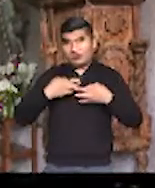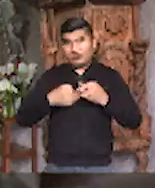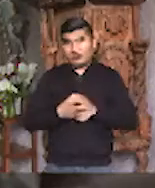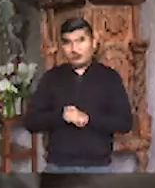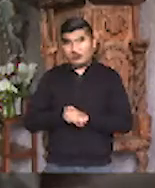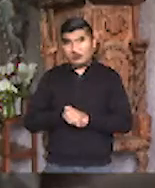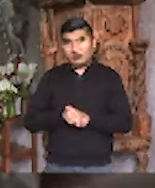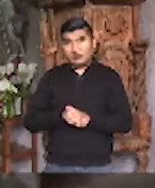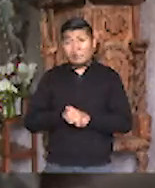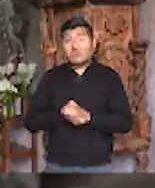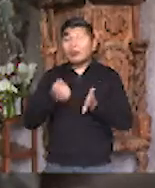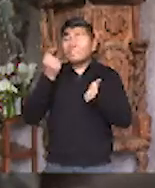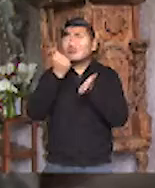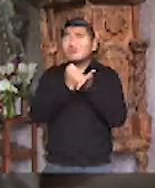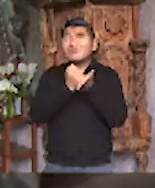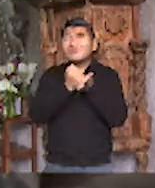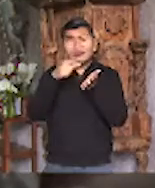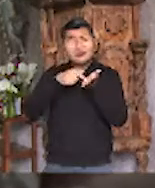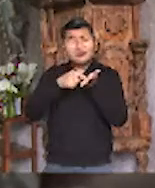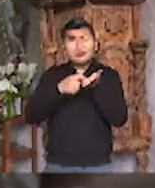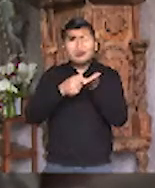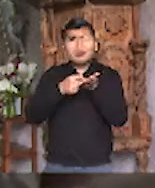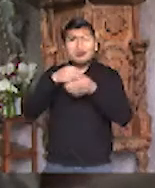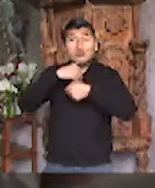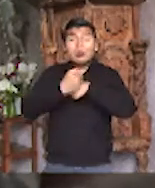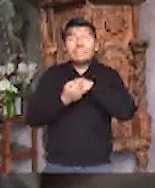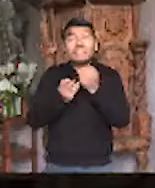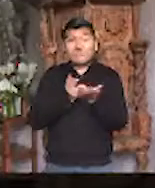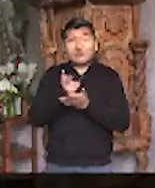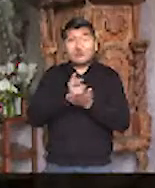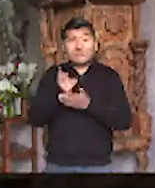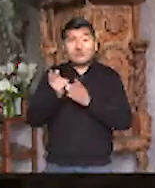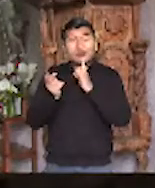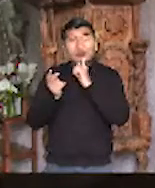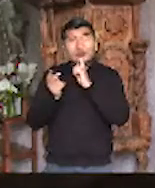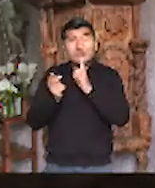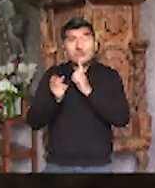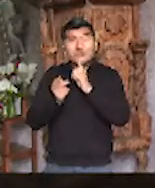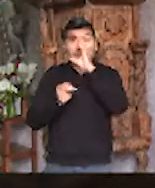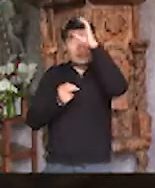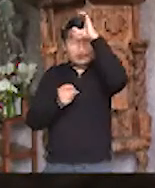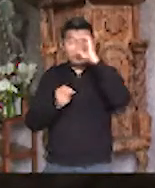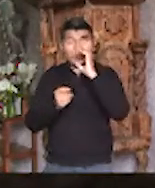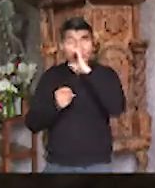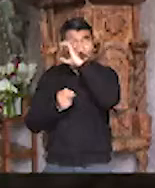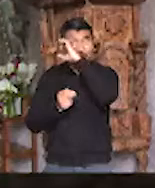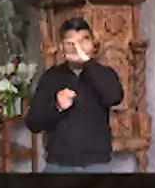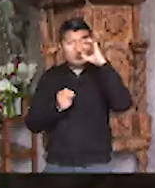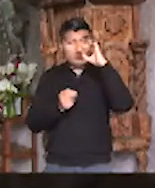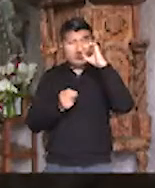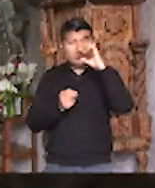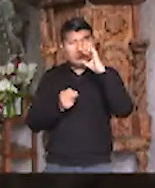el sello del pan verdadero es la cruz el